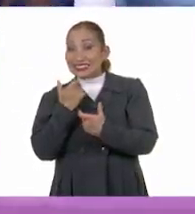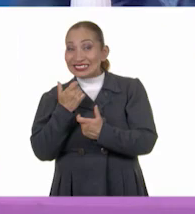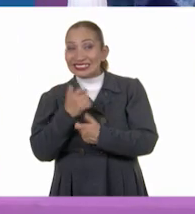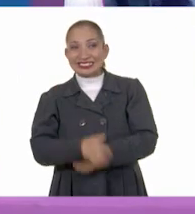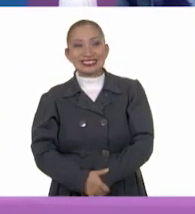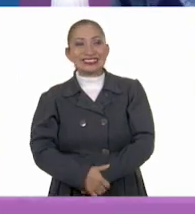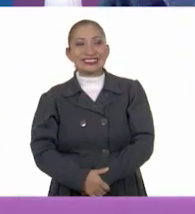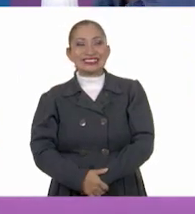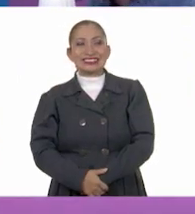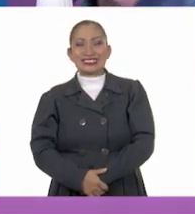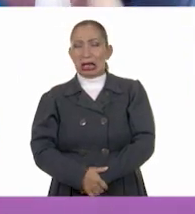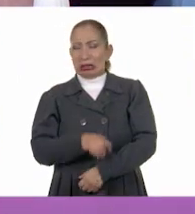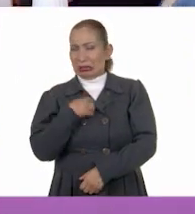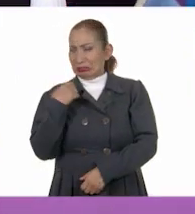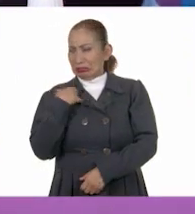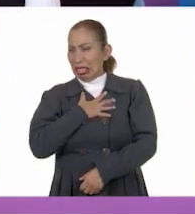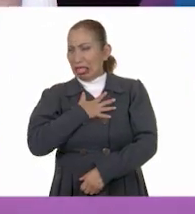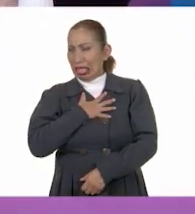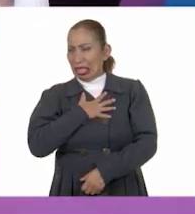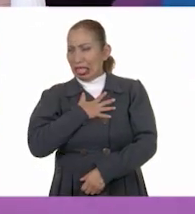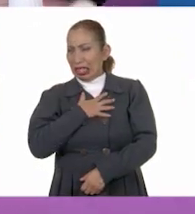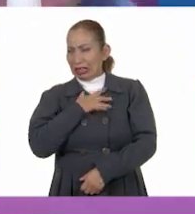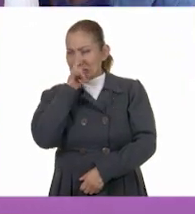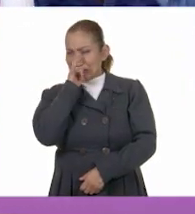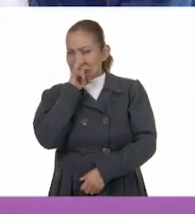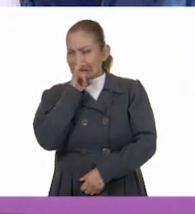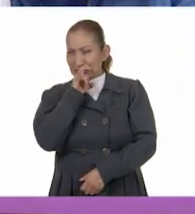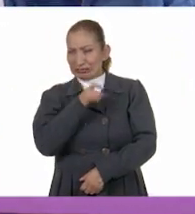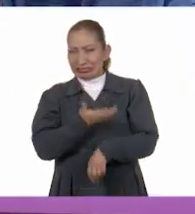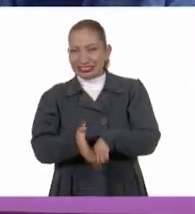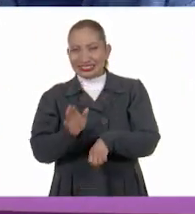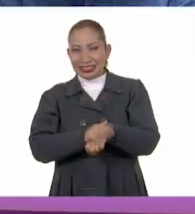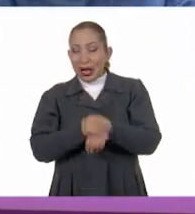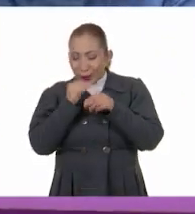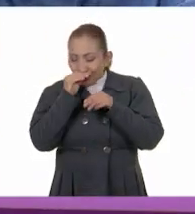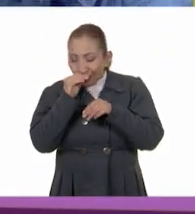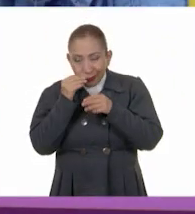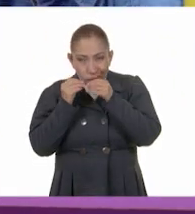Sí, pero lo lavé. ¡Guácala, Raúl! Mira, huele a suavizante, ¿verdad?